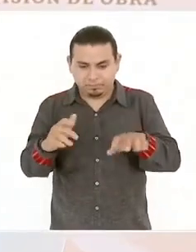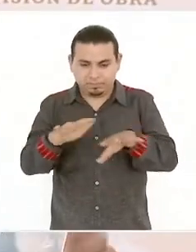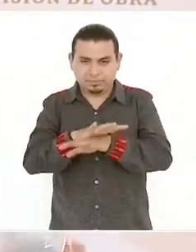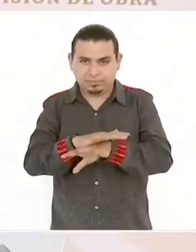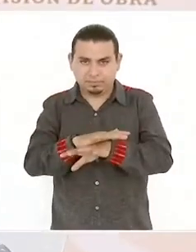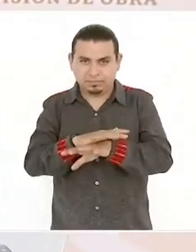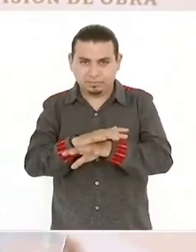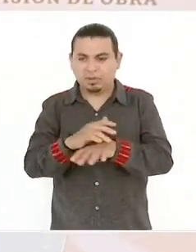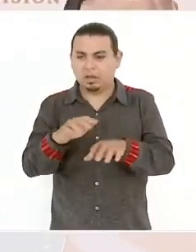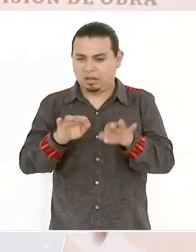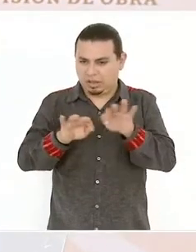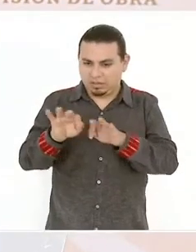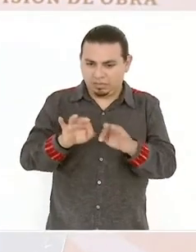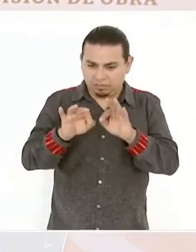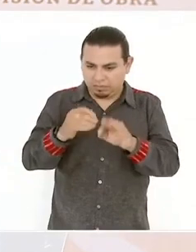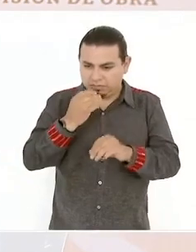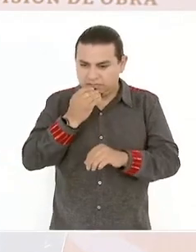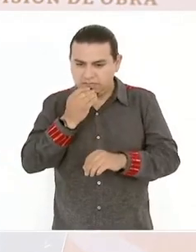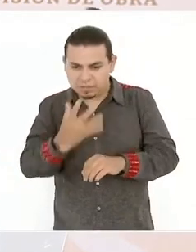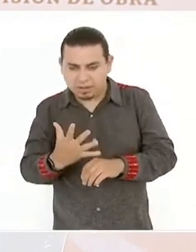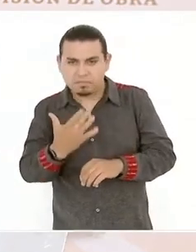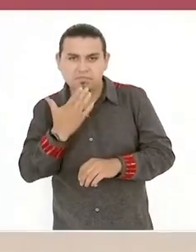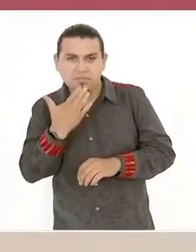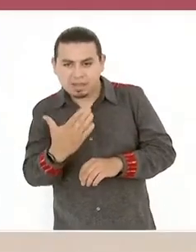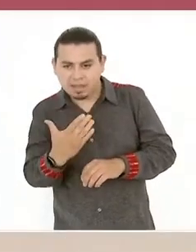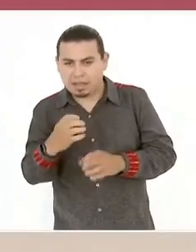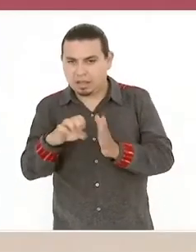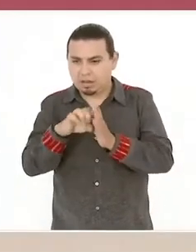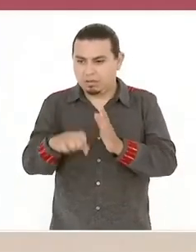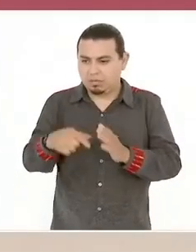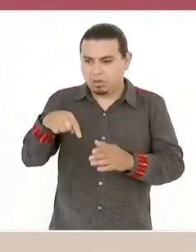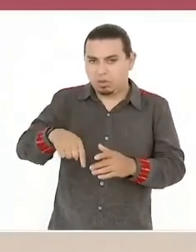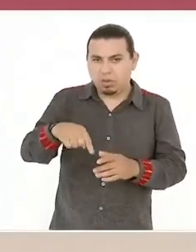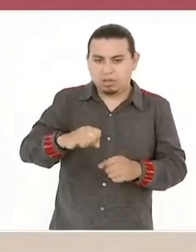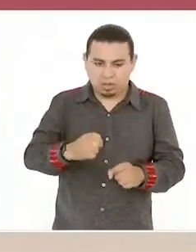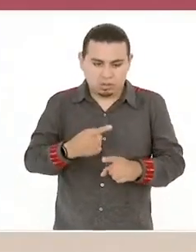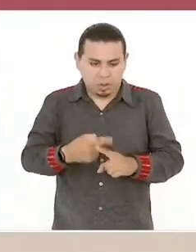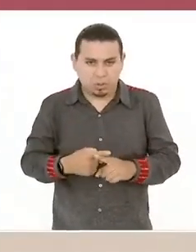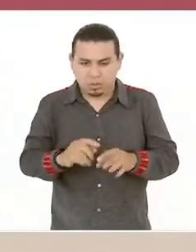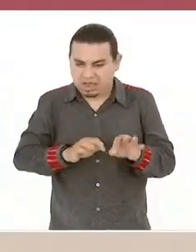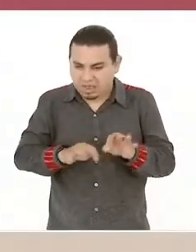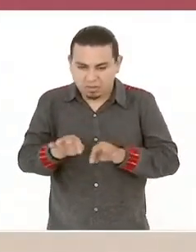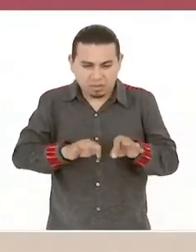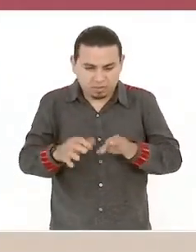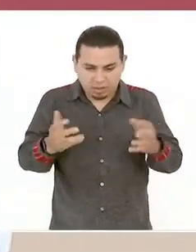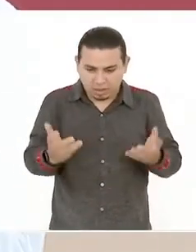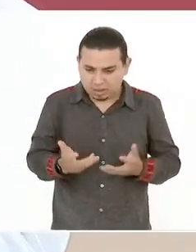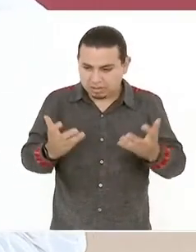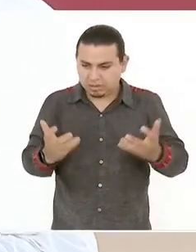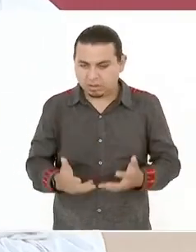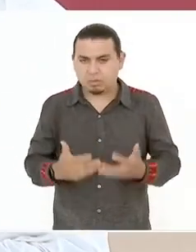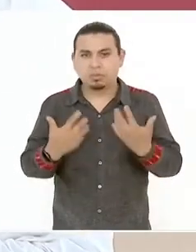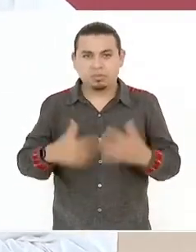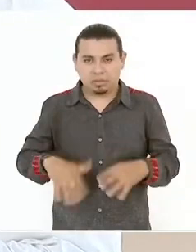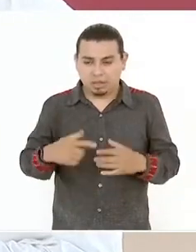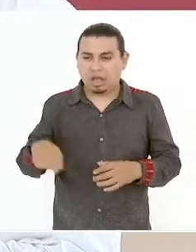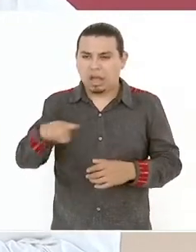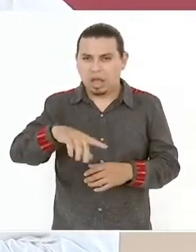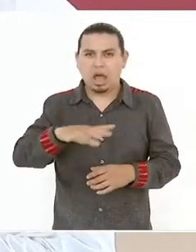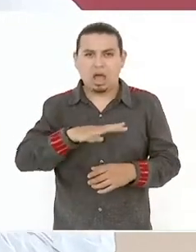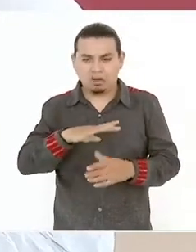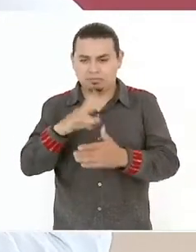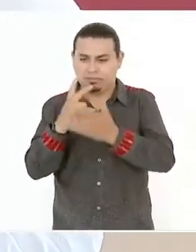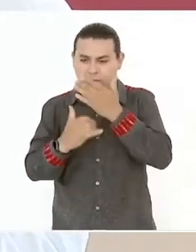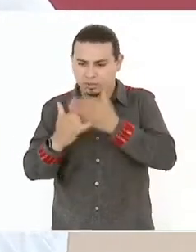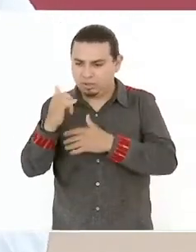acciones contundentes, como lo que se está haciendo aquí hoy en Salina Cruz. Poder ver que hay un proyecto